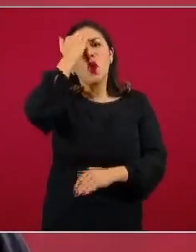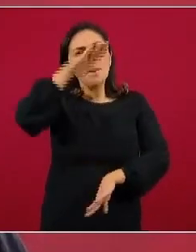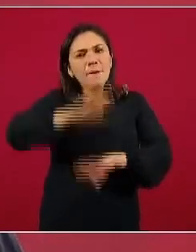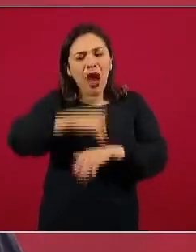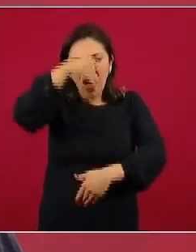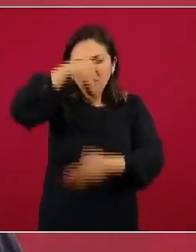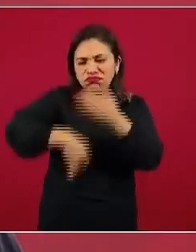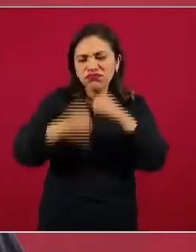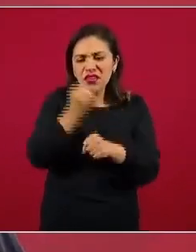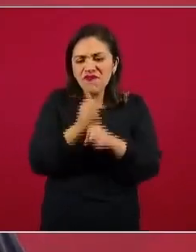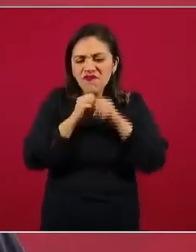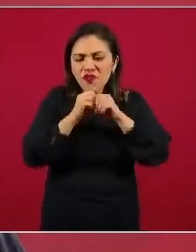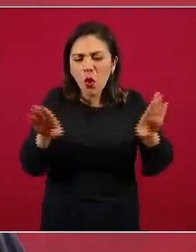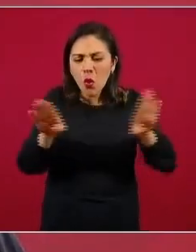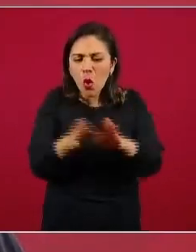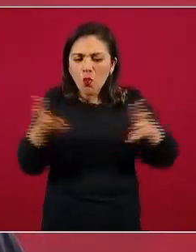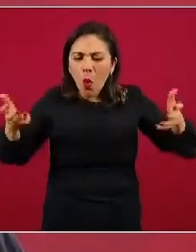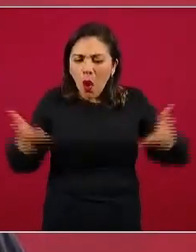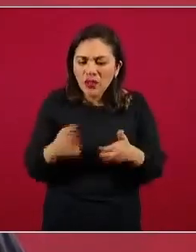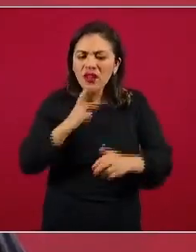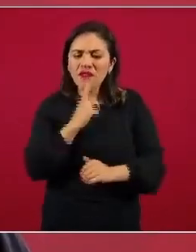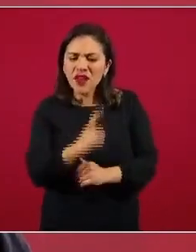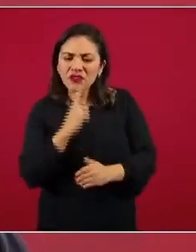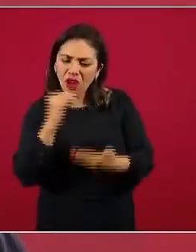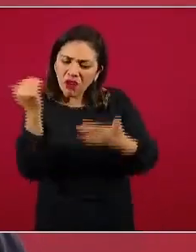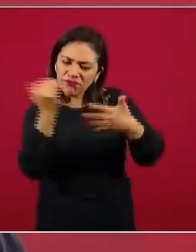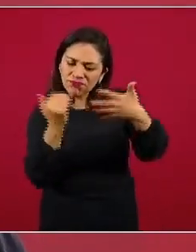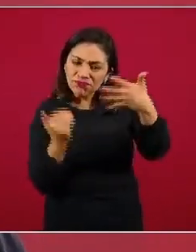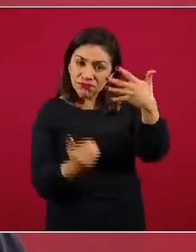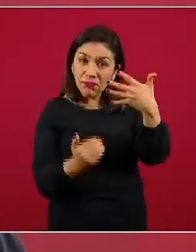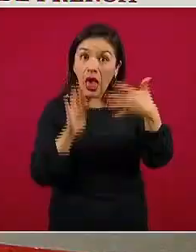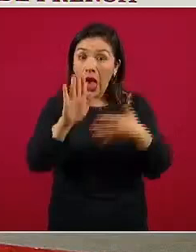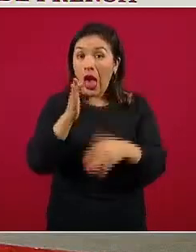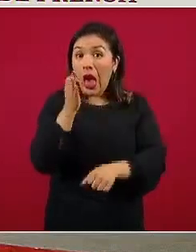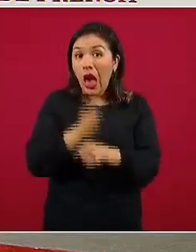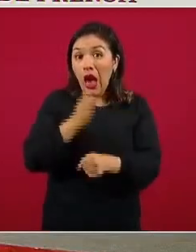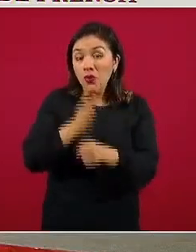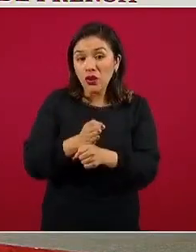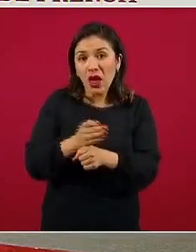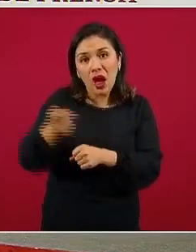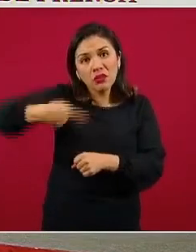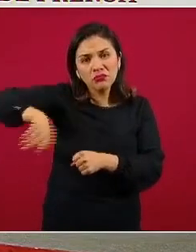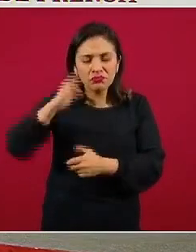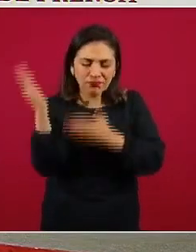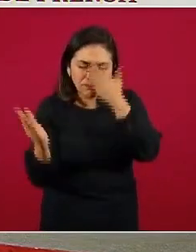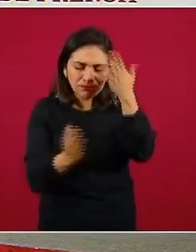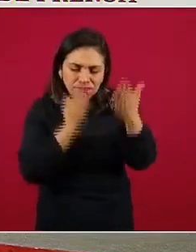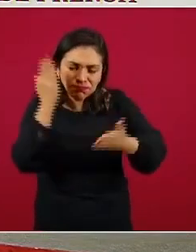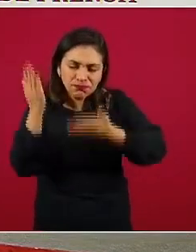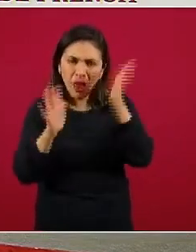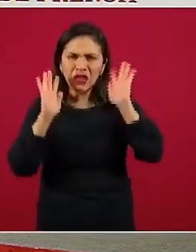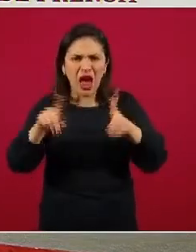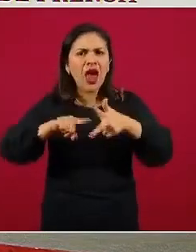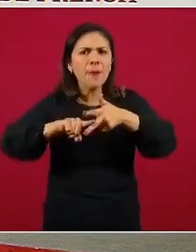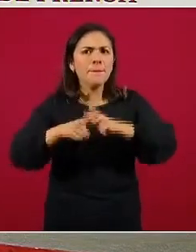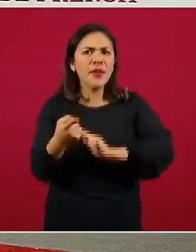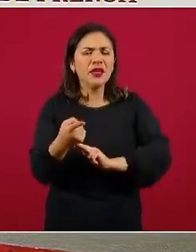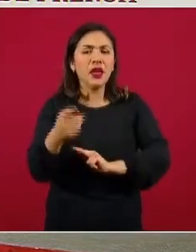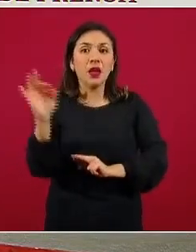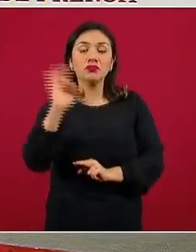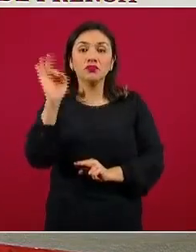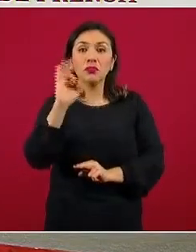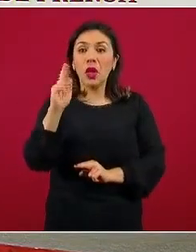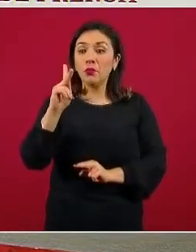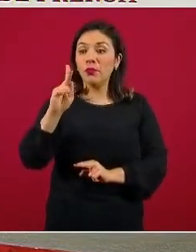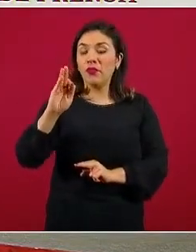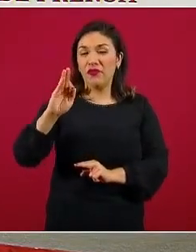más información del desarrollo y de los resultados, que en este momento está analizando, empezó ya a analizar desde que